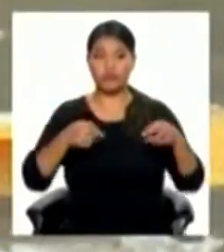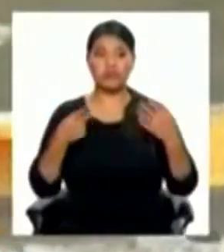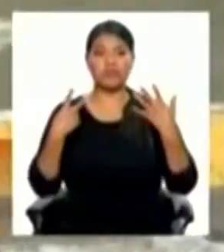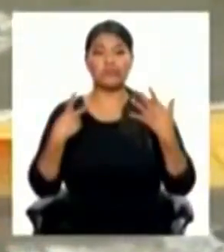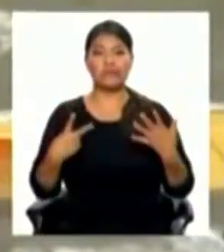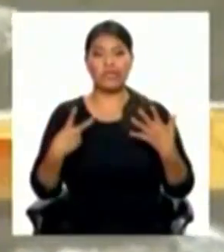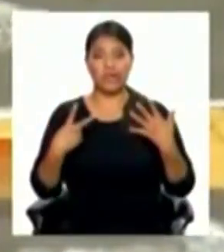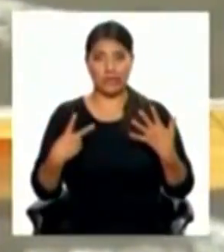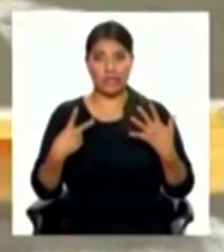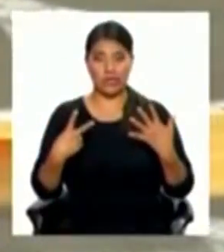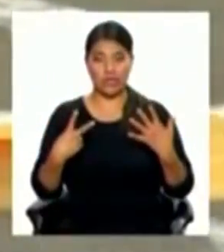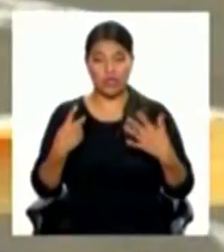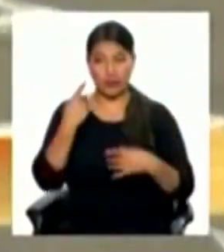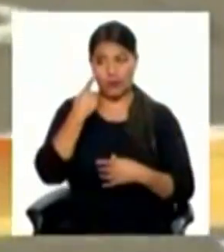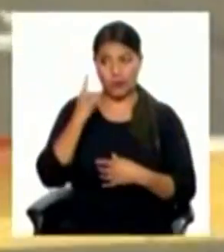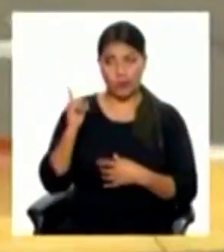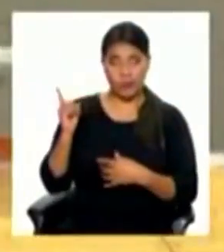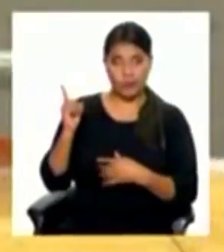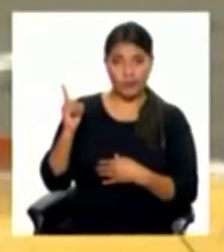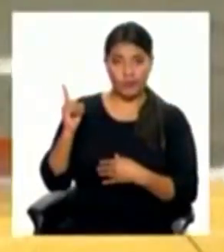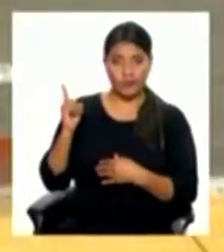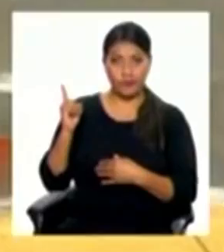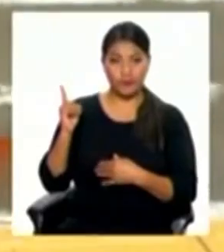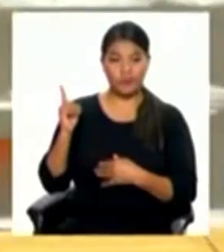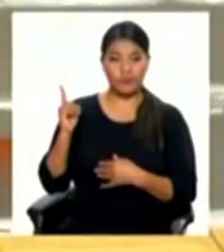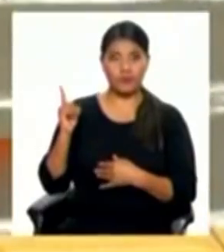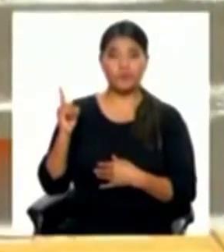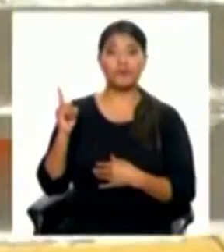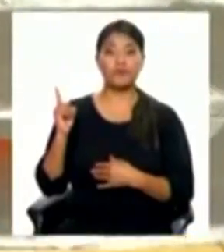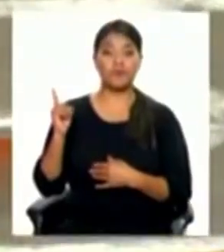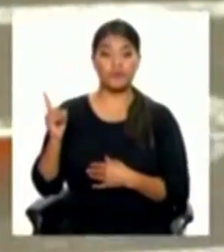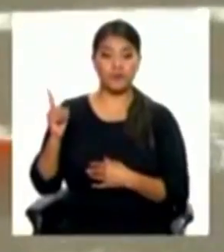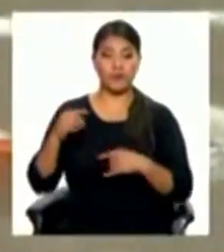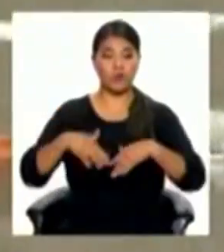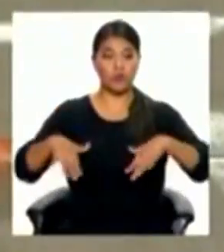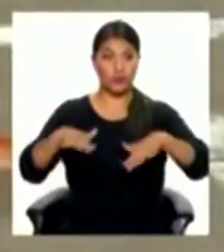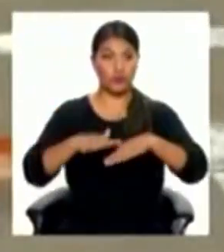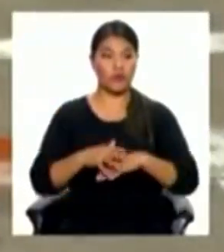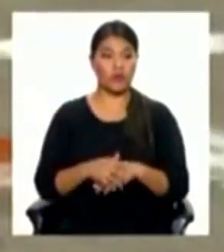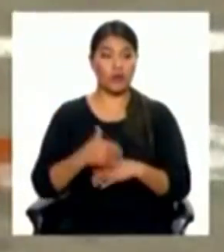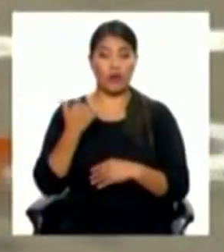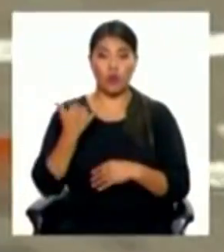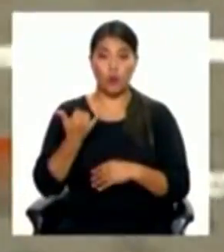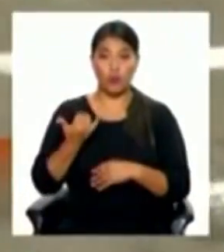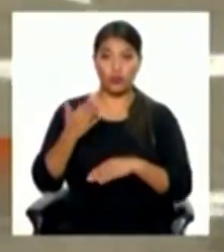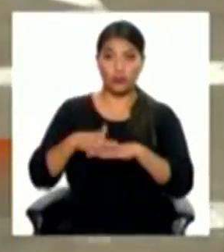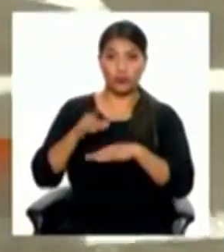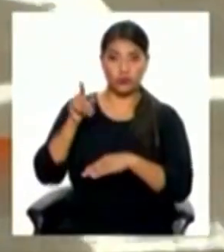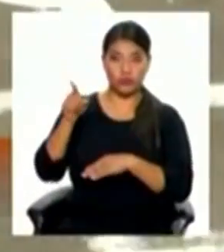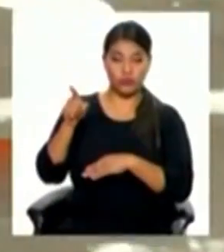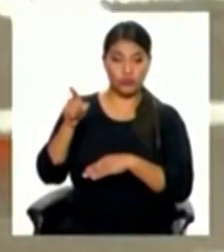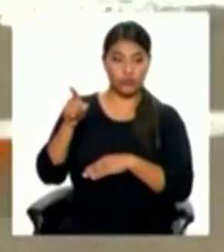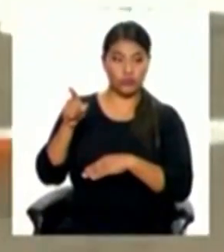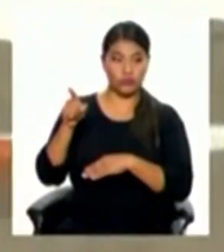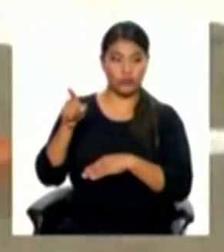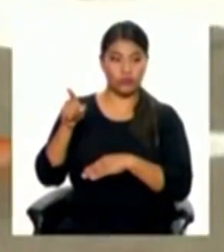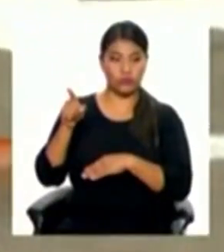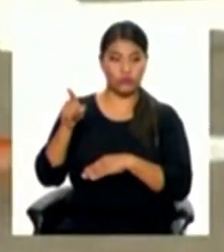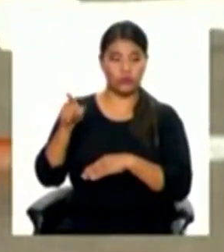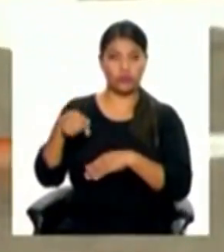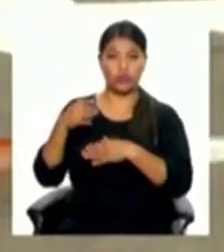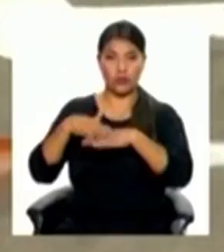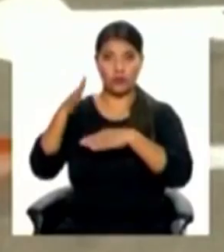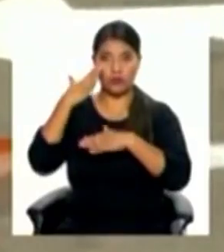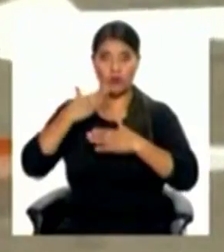7 que están alrededor de la víctima, quien en estos momentos está siendo, el cuerpo está